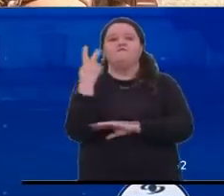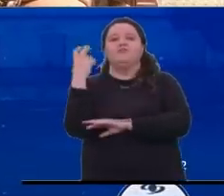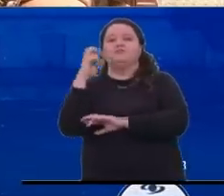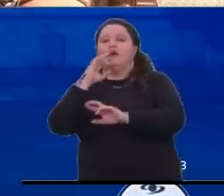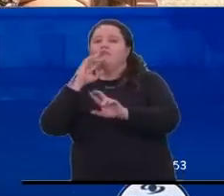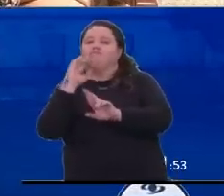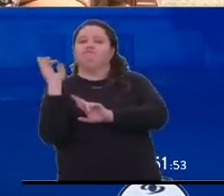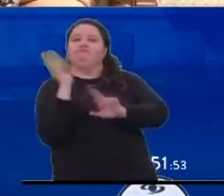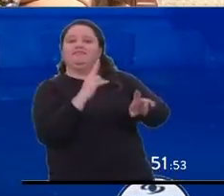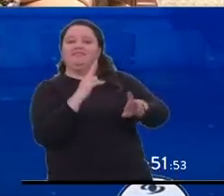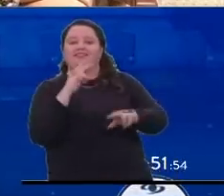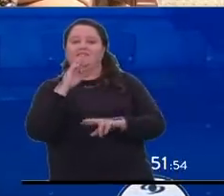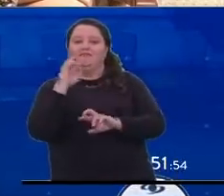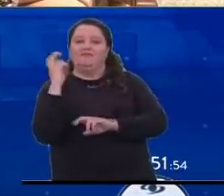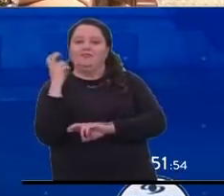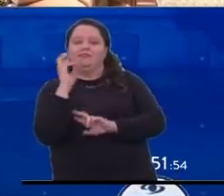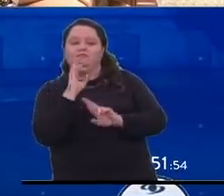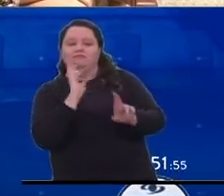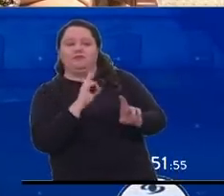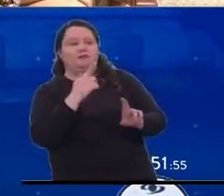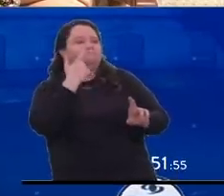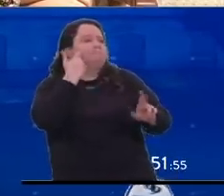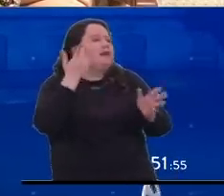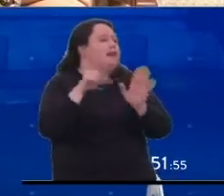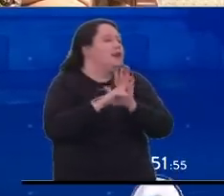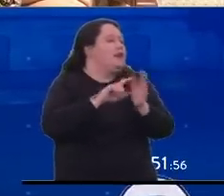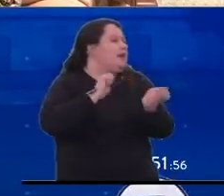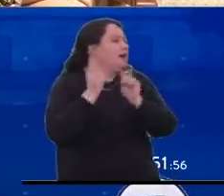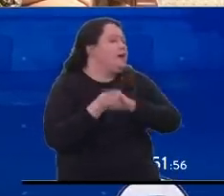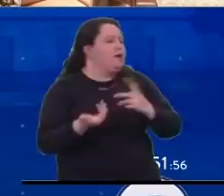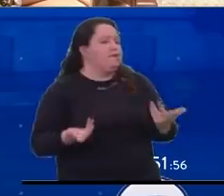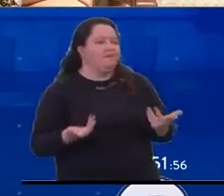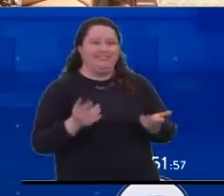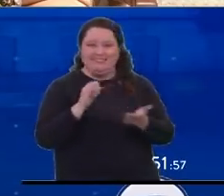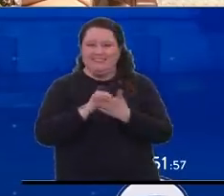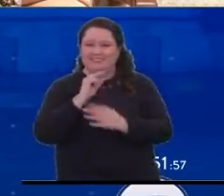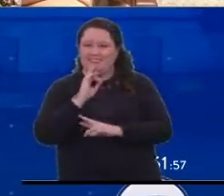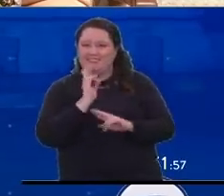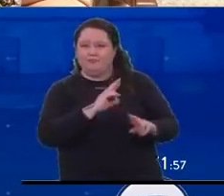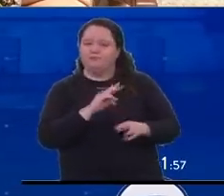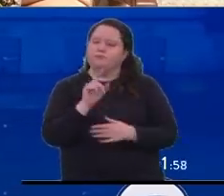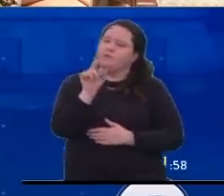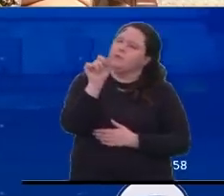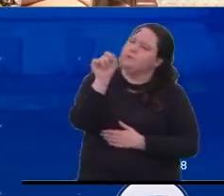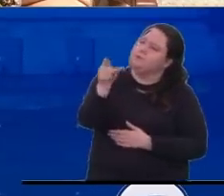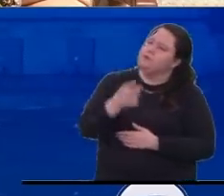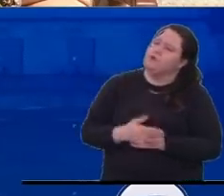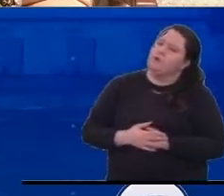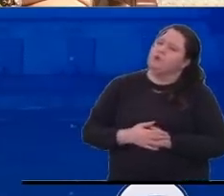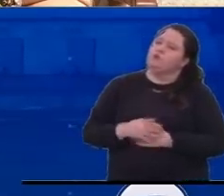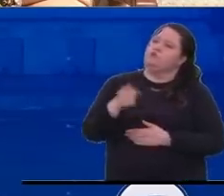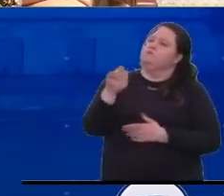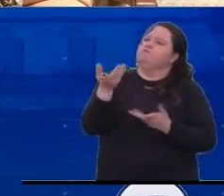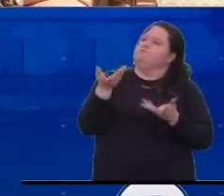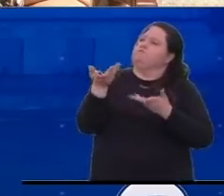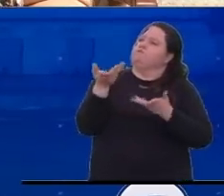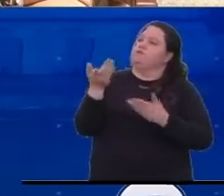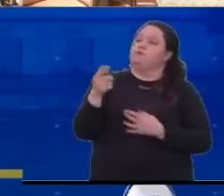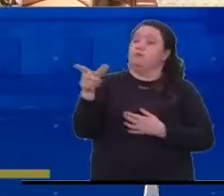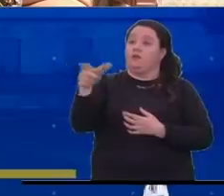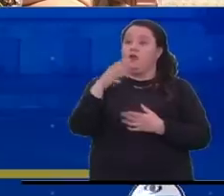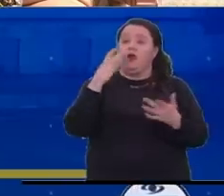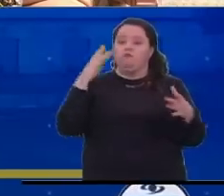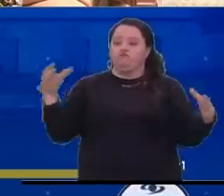Barbosa, diciéndole que habría que cambiar la ley para hacer eso. Quisiera preguntarle, ¿cuál va a ser la relación de ustedes como